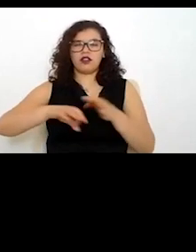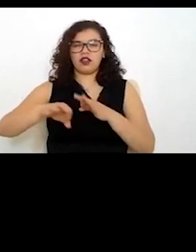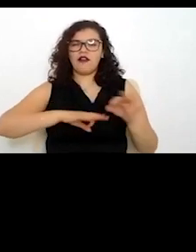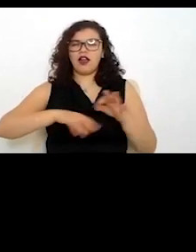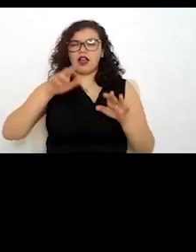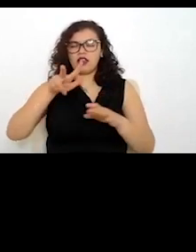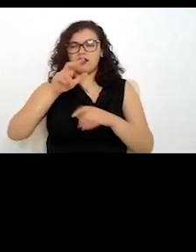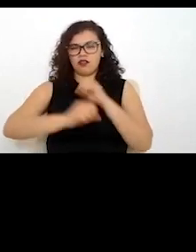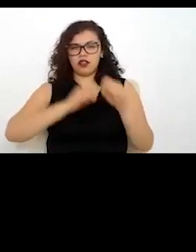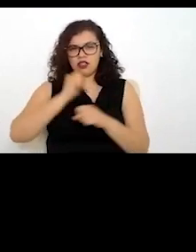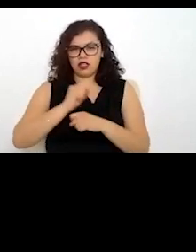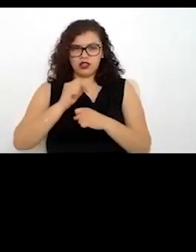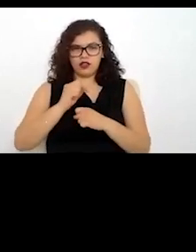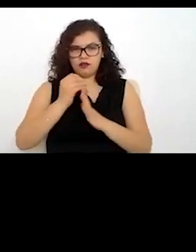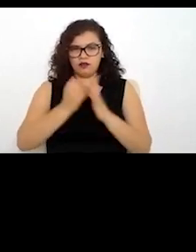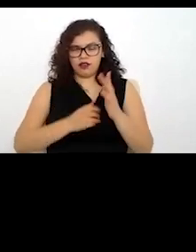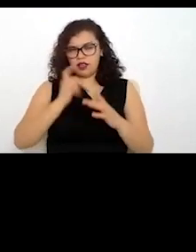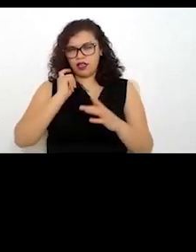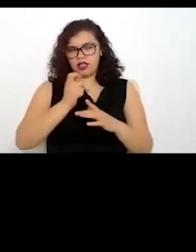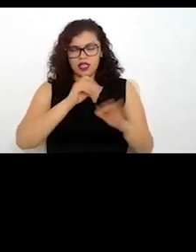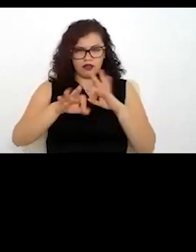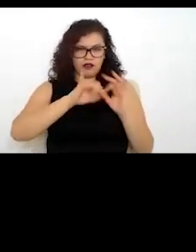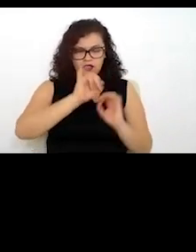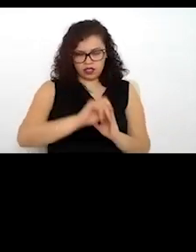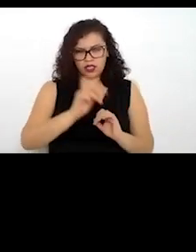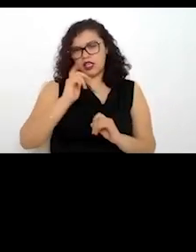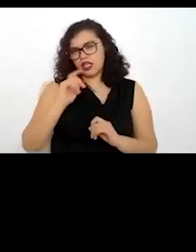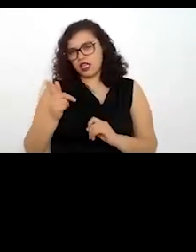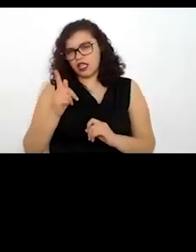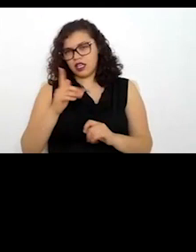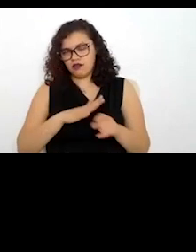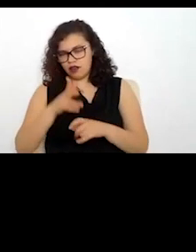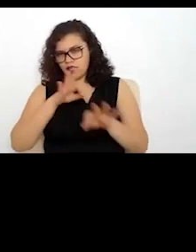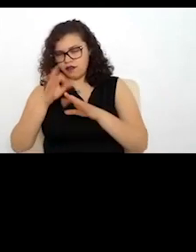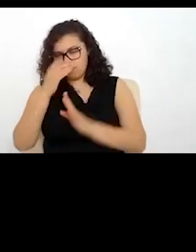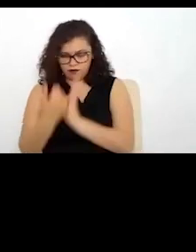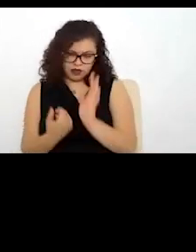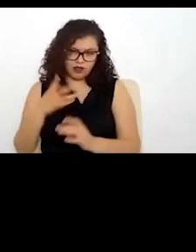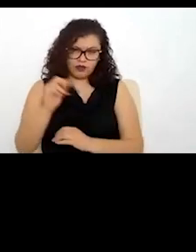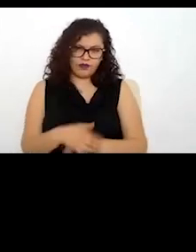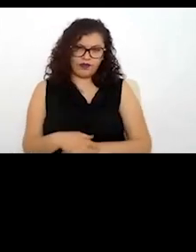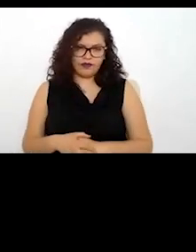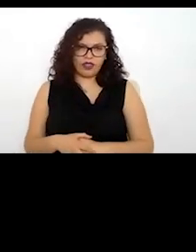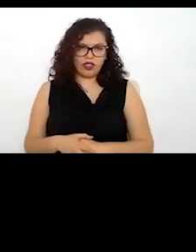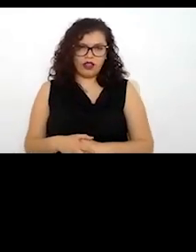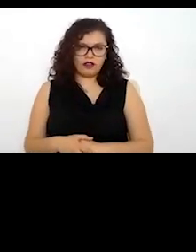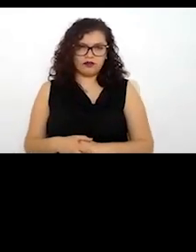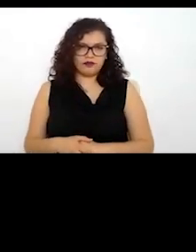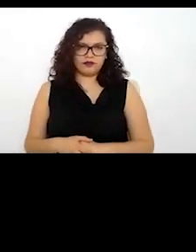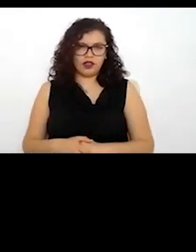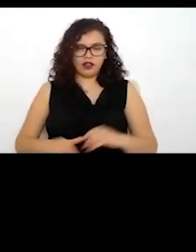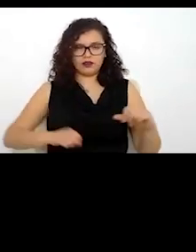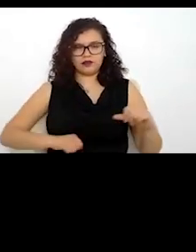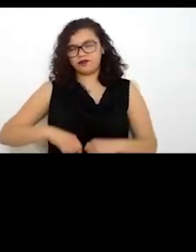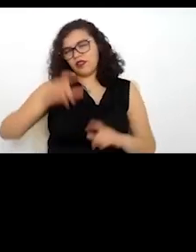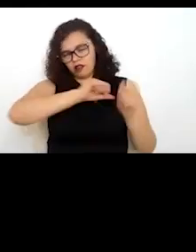un trabajo de menores y qué no es considerado por la ley un trabajo de menores. Aquellas actividades que son